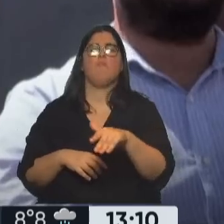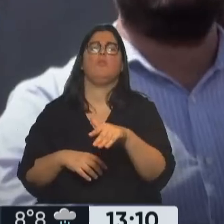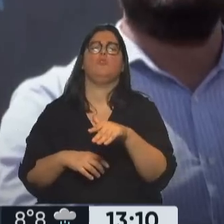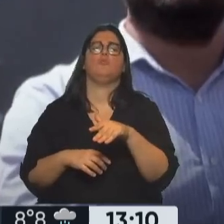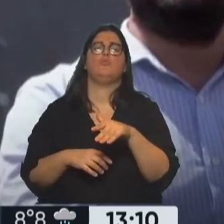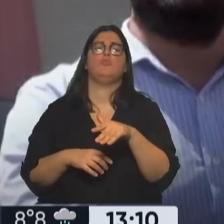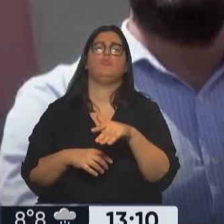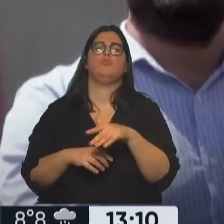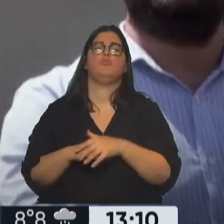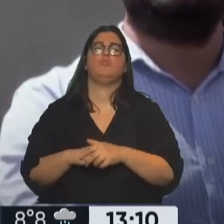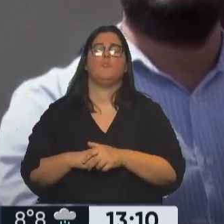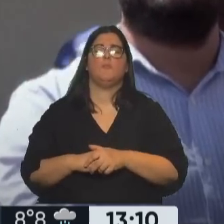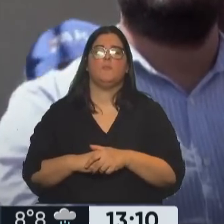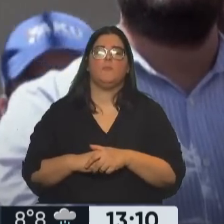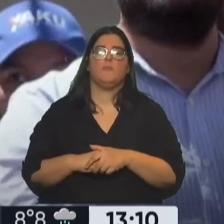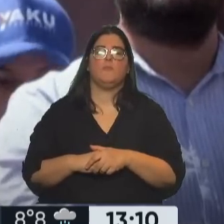en minga,